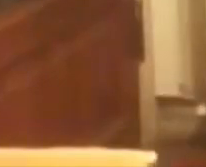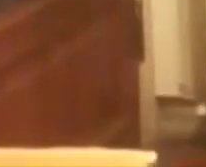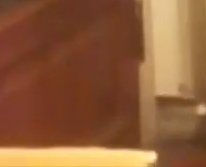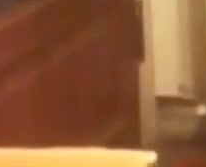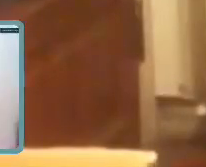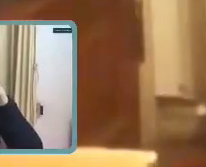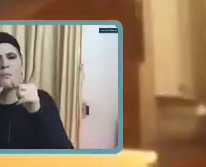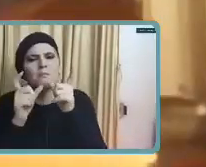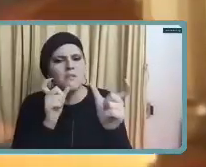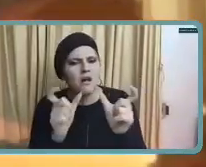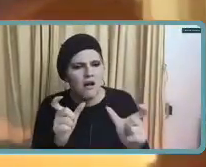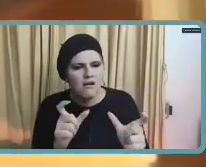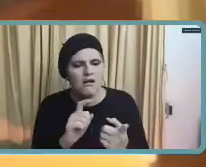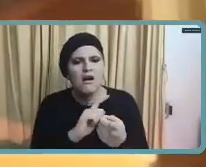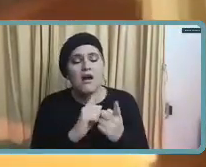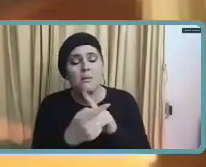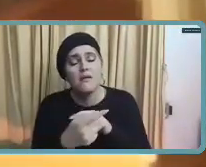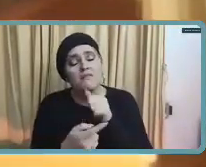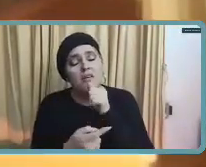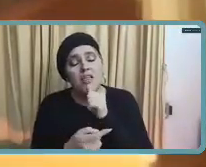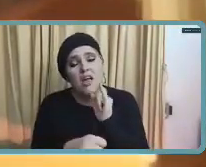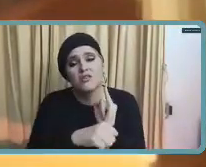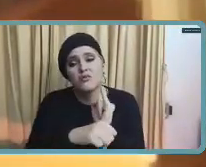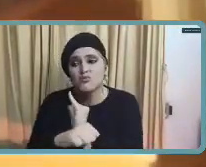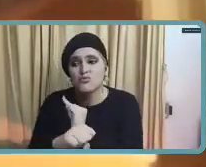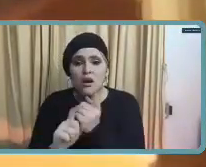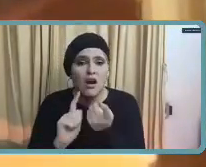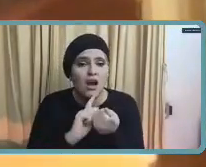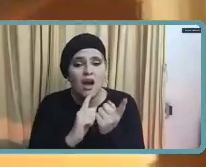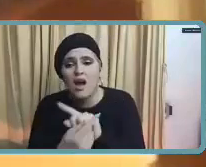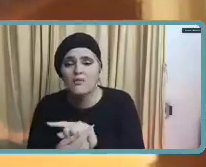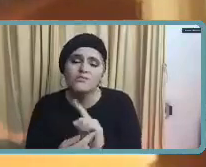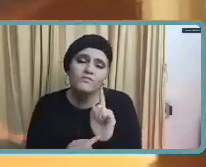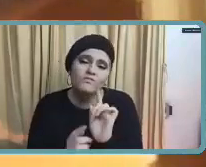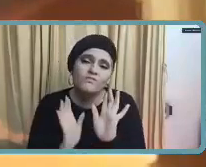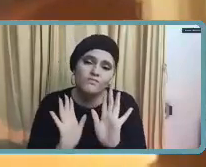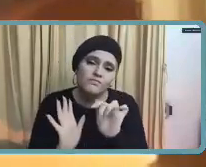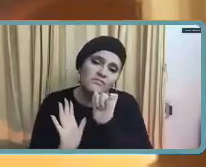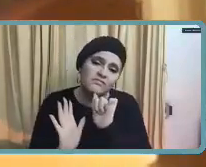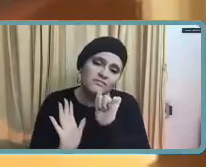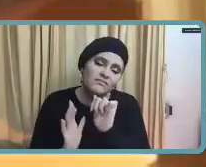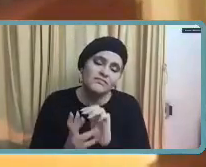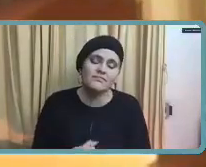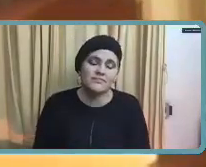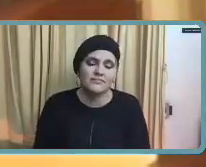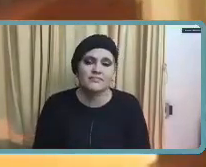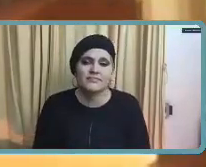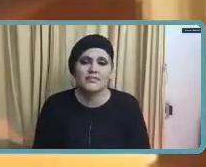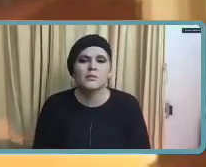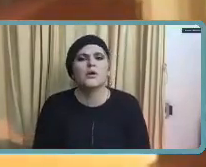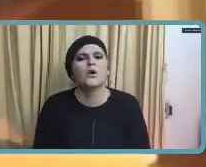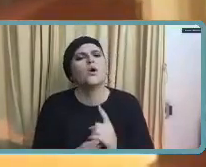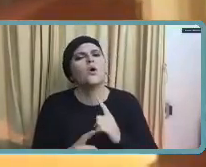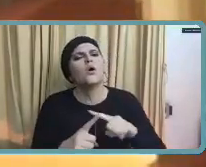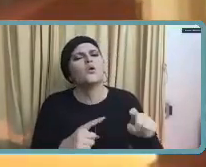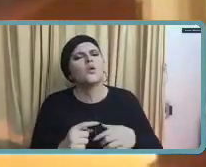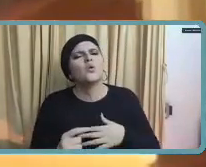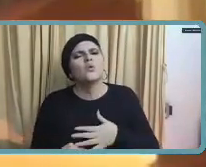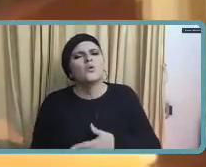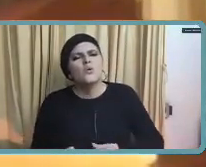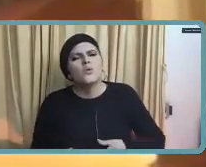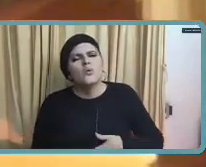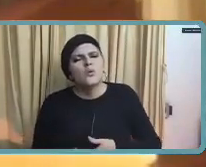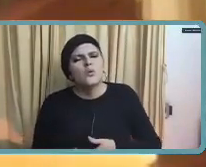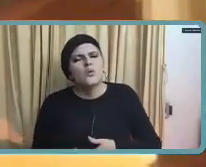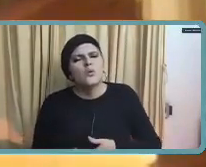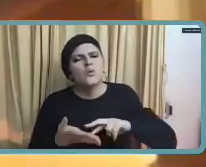hay instituciones que todavía no lo hacen, definitivamente. Ciertamente. También nos consultan sobre trastornos intestinales. ¿Qué pasa con